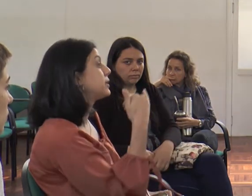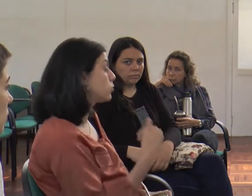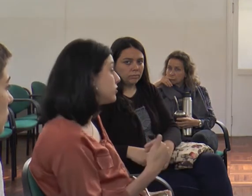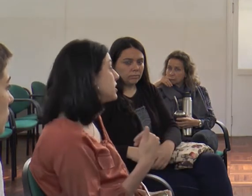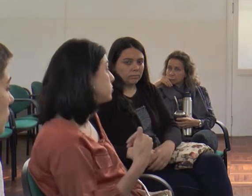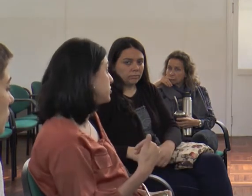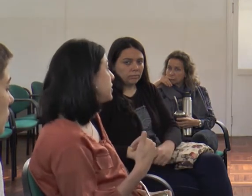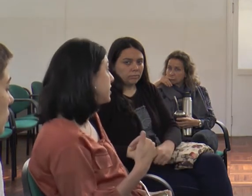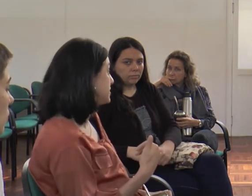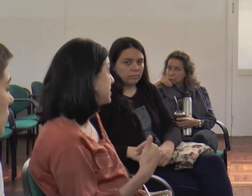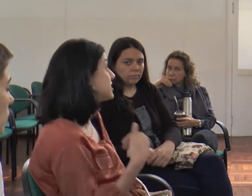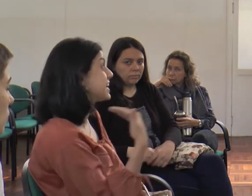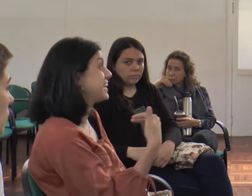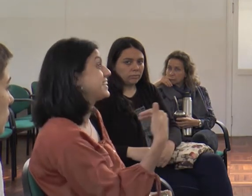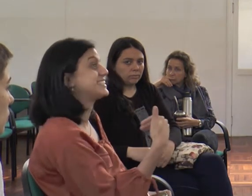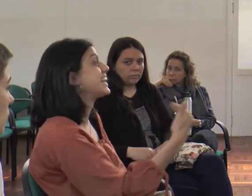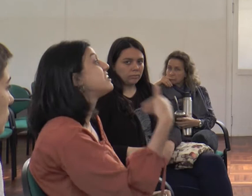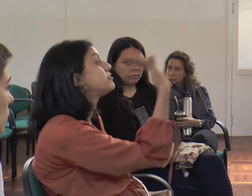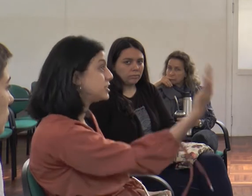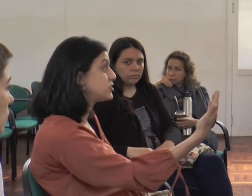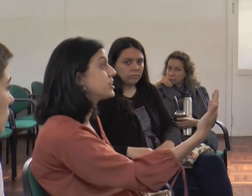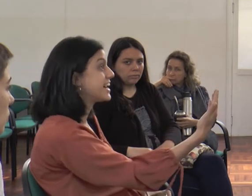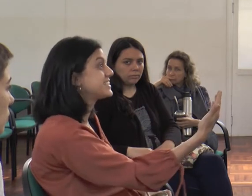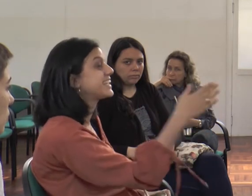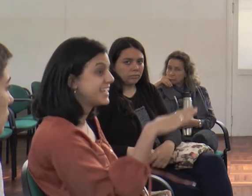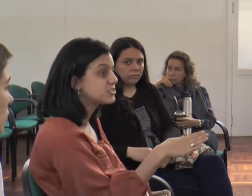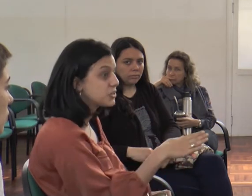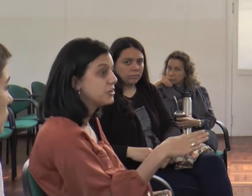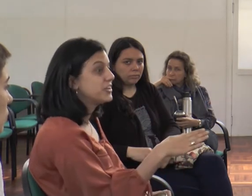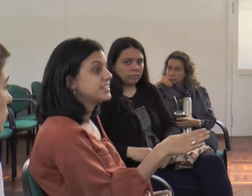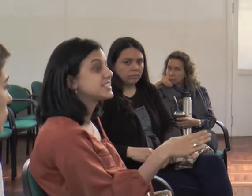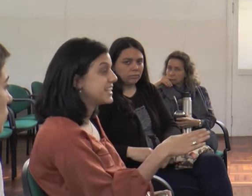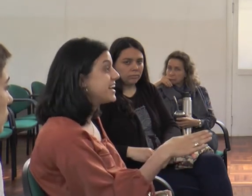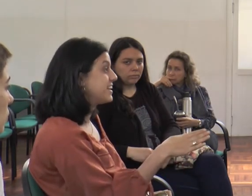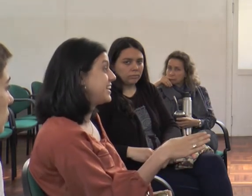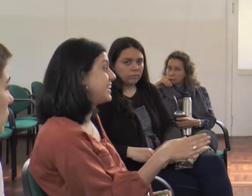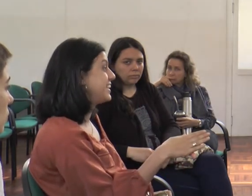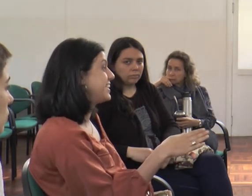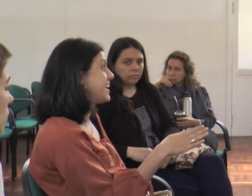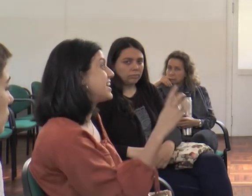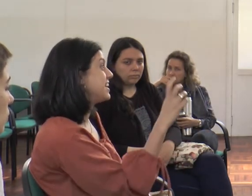estamos perpetuando la situación de discapacidad, ya que ya la definición hace que eso sea